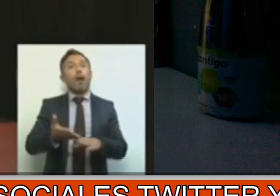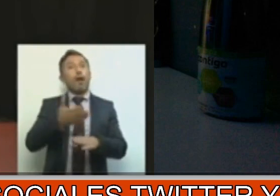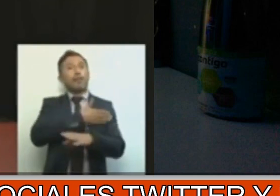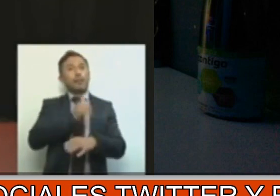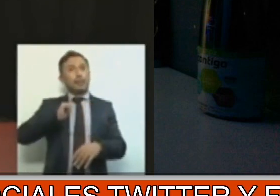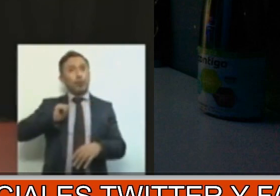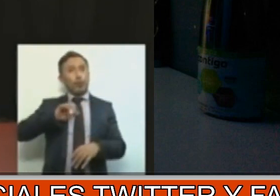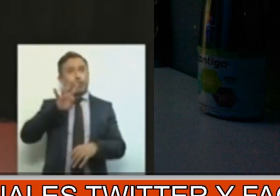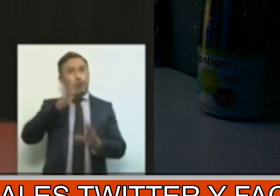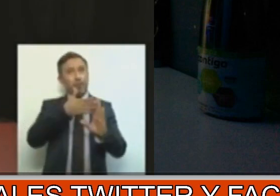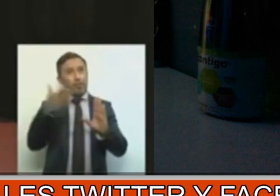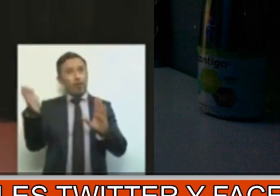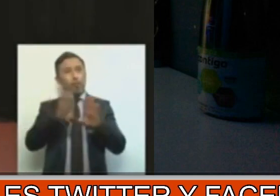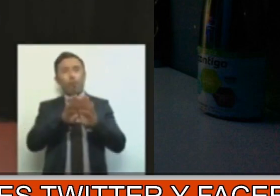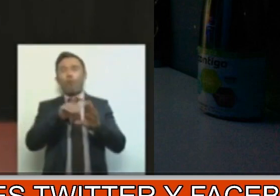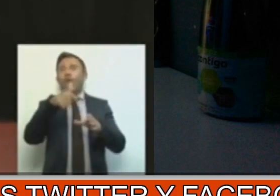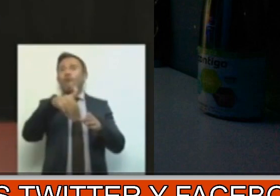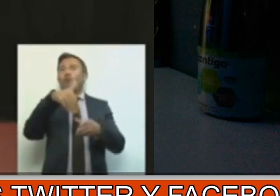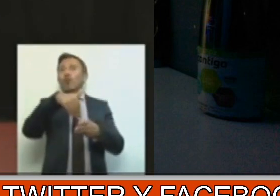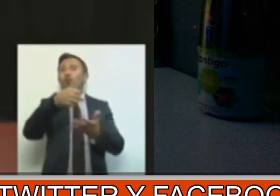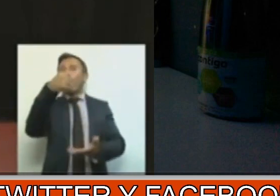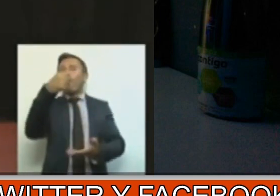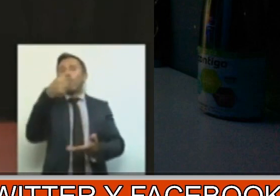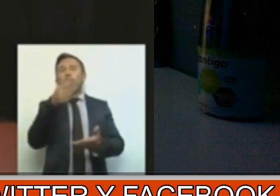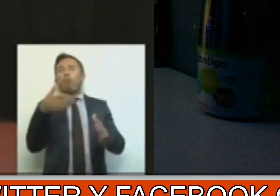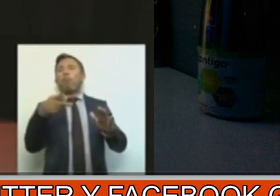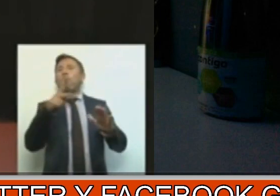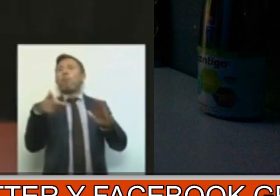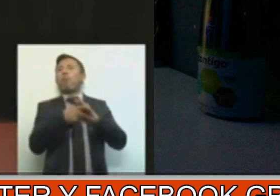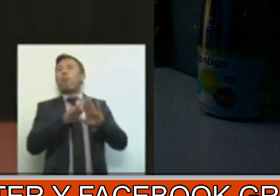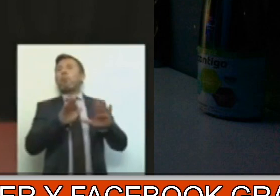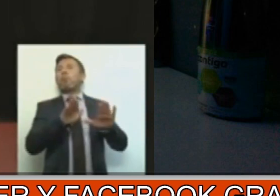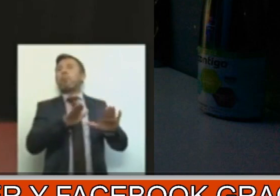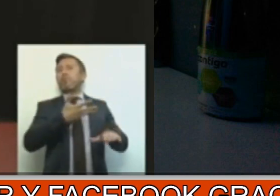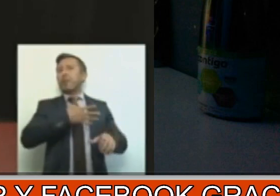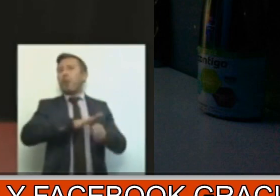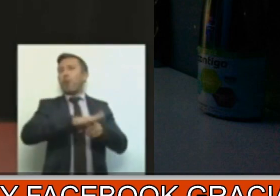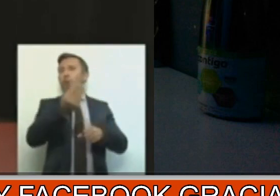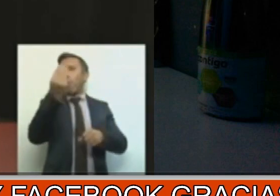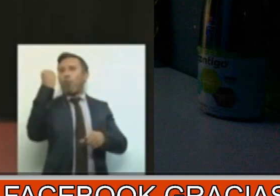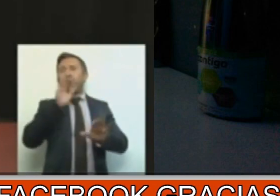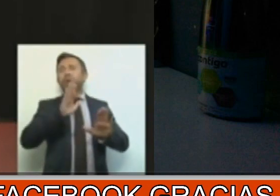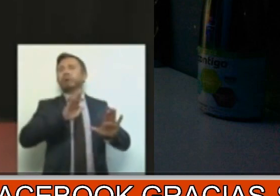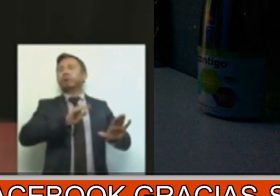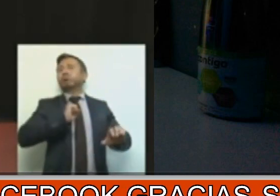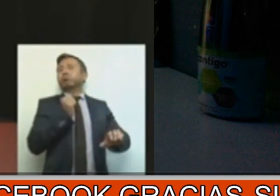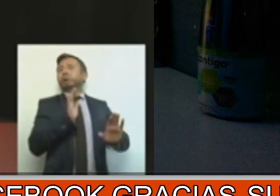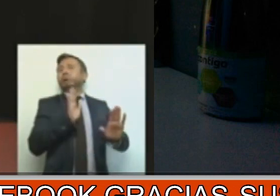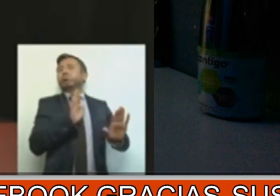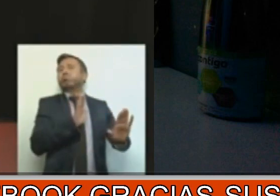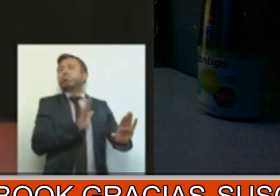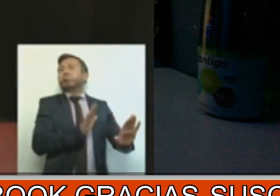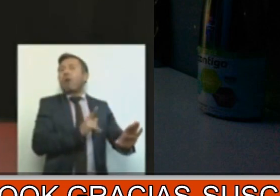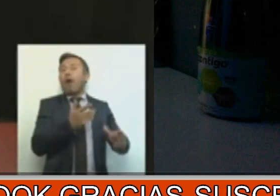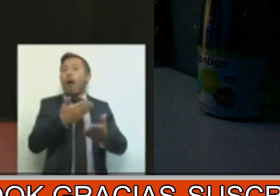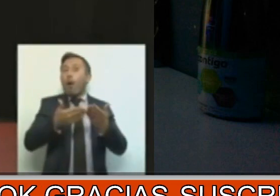fondos muertos, con los fondos de los bienes muertos, que estaban ahí los recursos. Y hoy tenemos una urgencia nacional, que es la pandemia y que